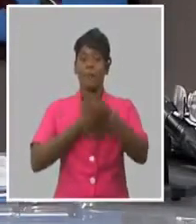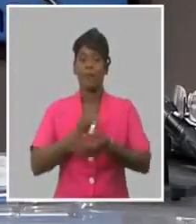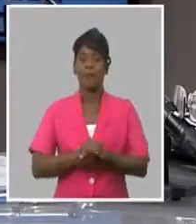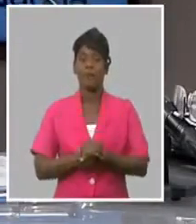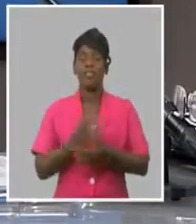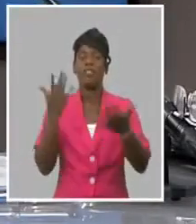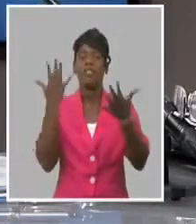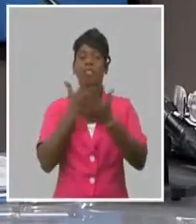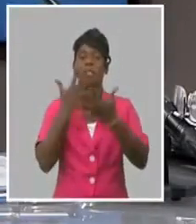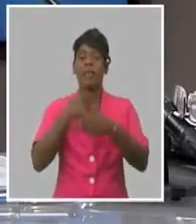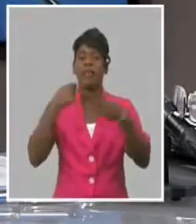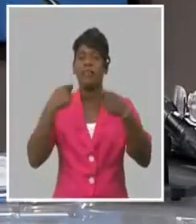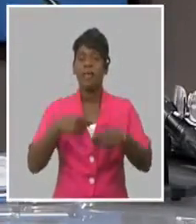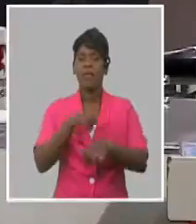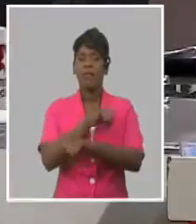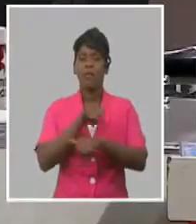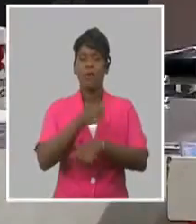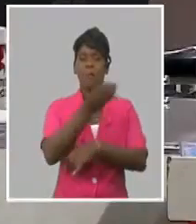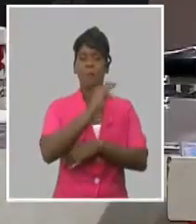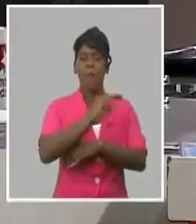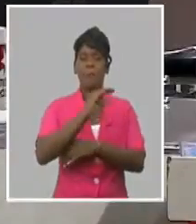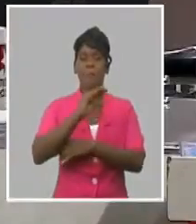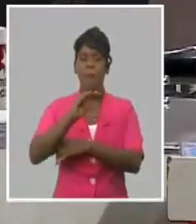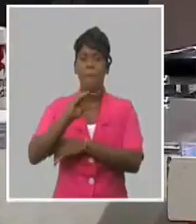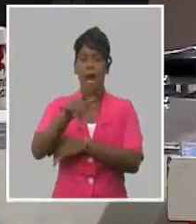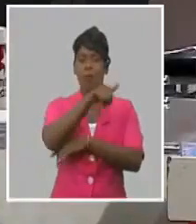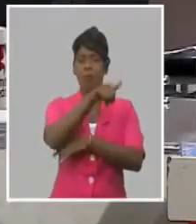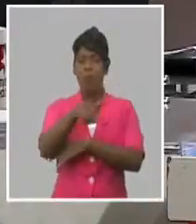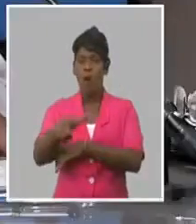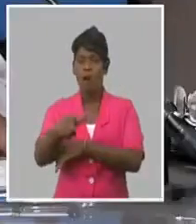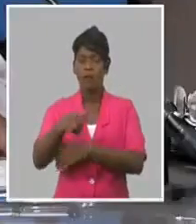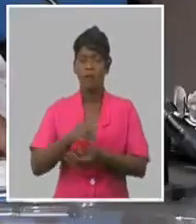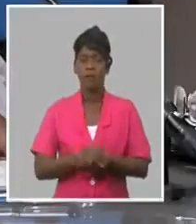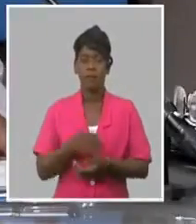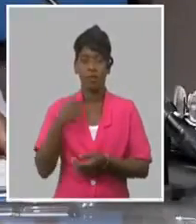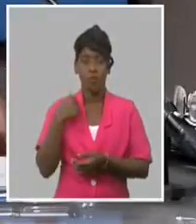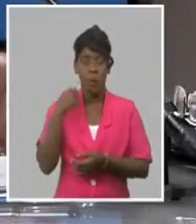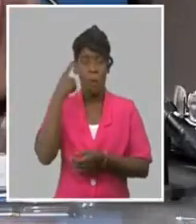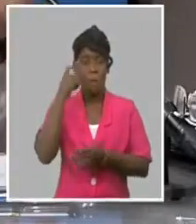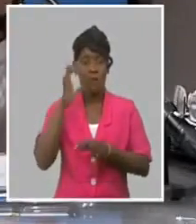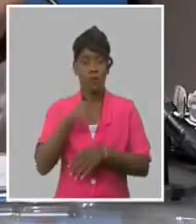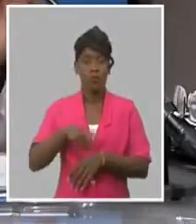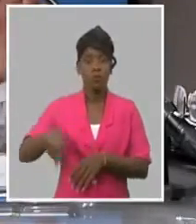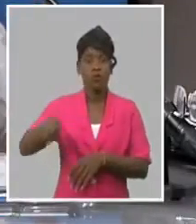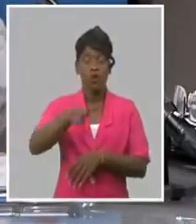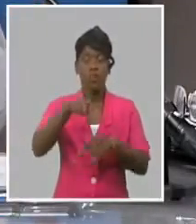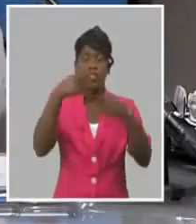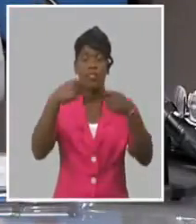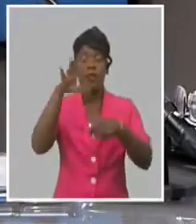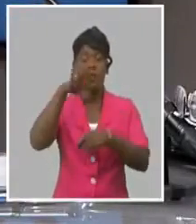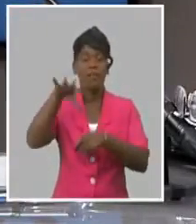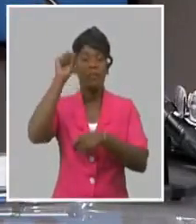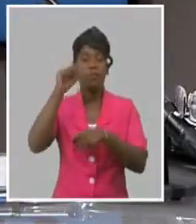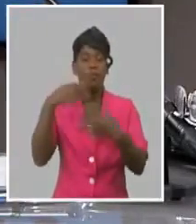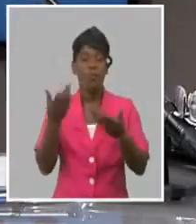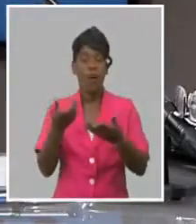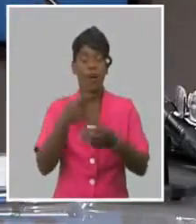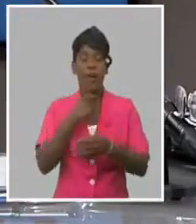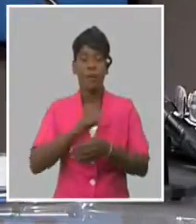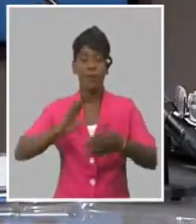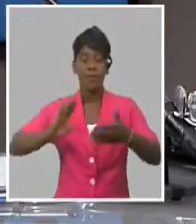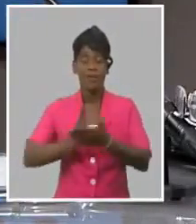y gratuidades indebidas. No son todos los subsidios. Yo no creo que nadie entienda que subsidiar la leche para los